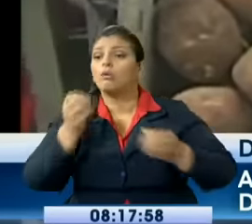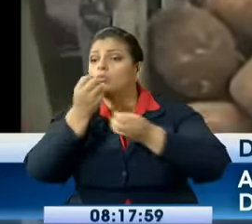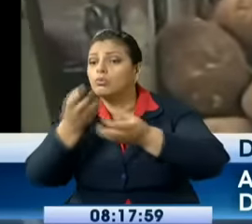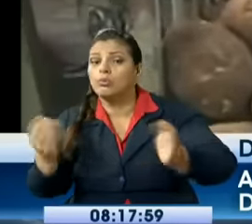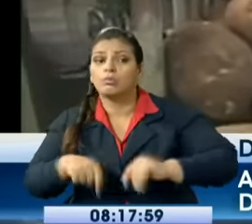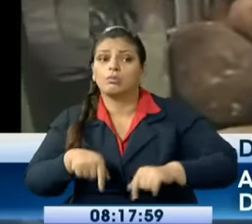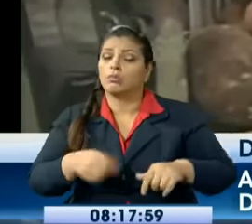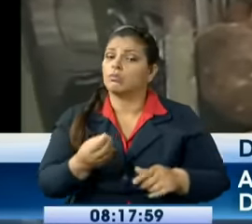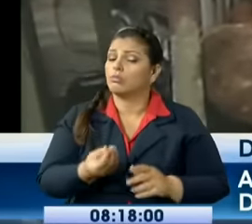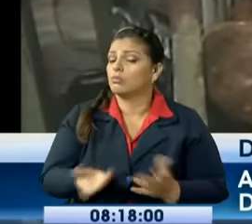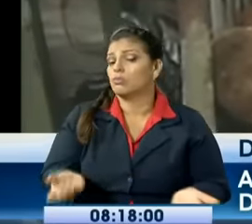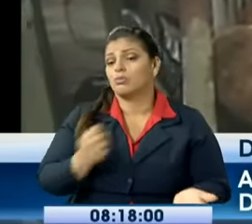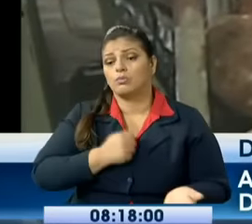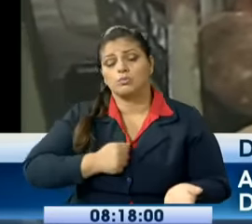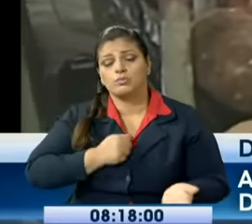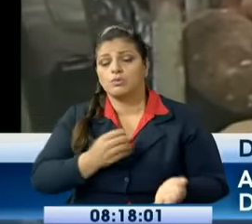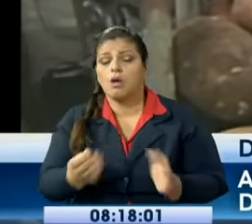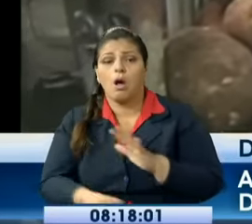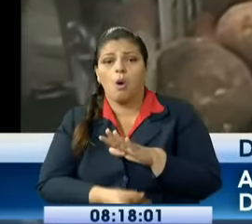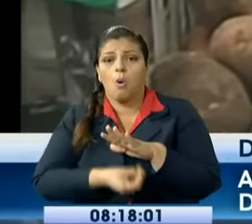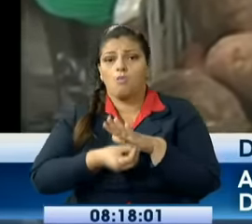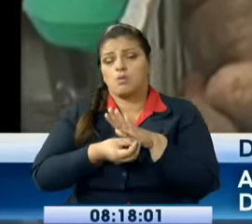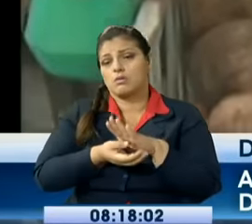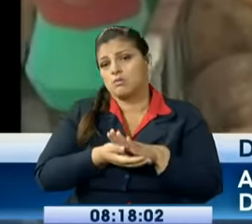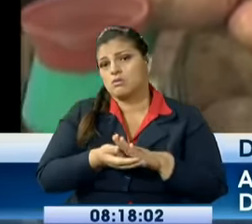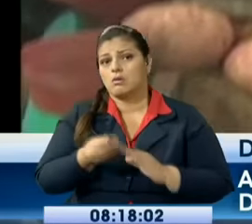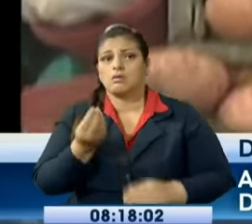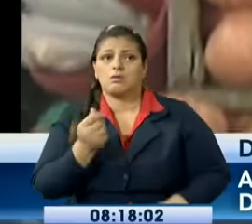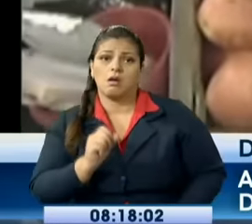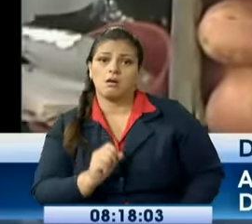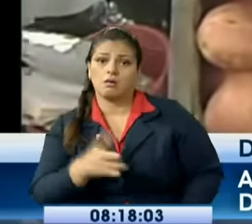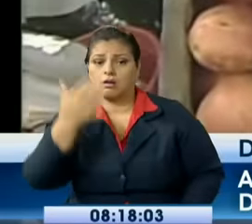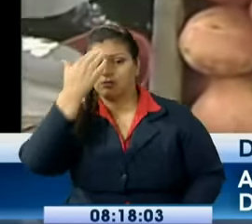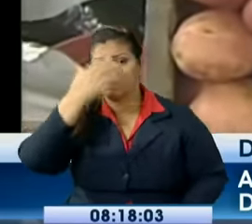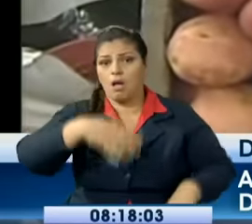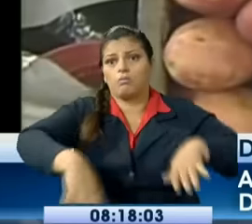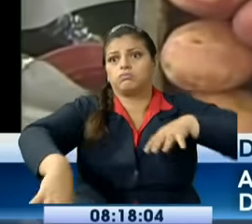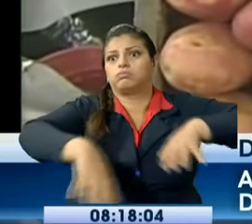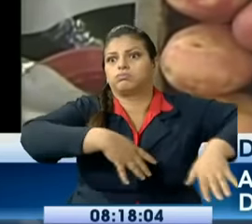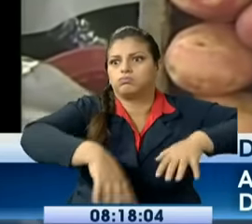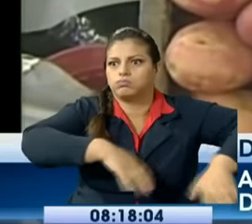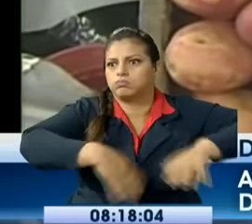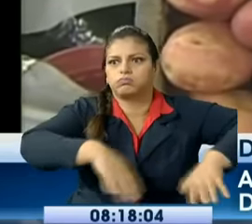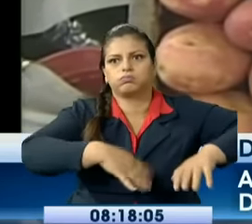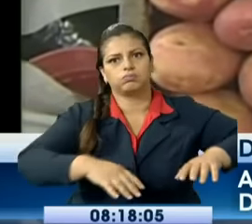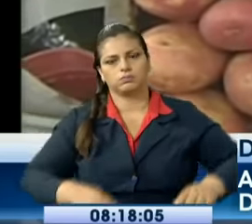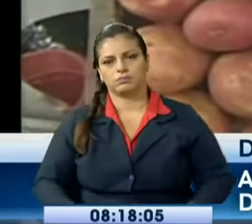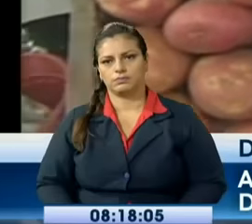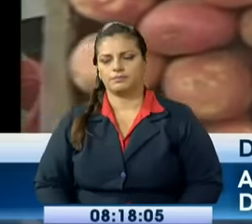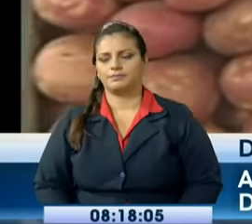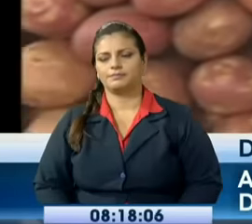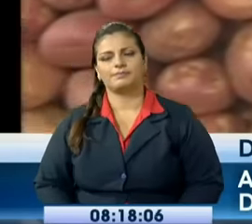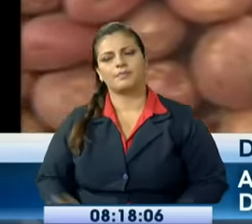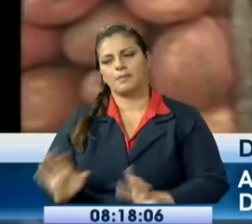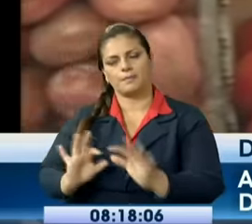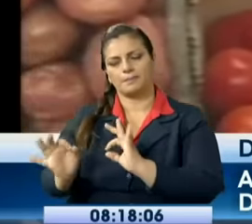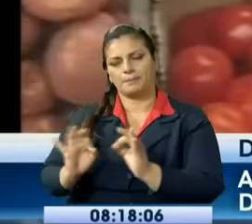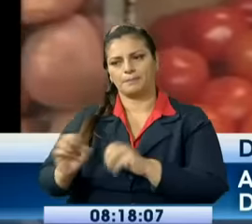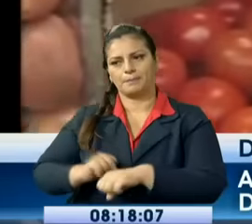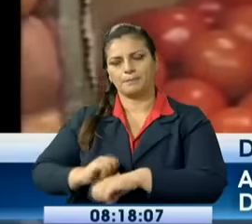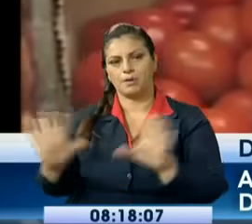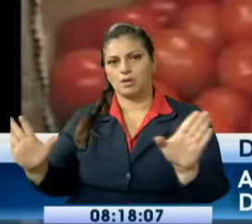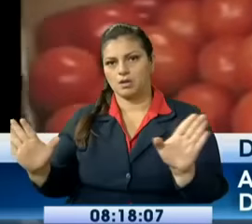de eso, sino que es del clima de la sierra, los granos han subido un poquito. Los granos han subido un poquito, es por el clima en la sierra,